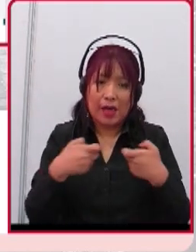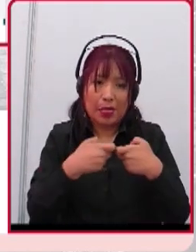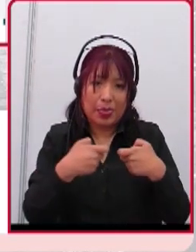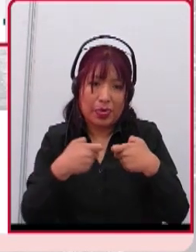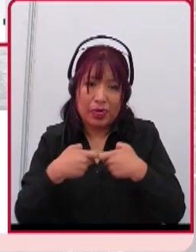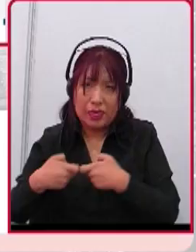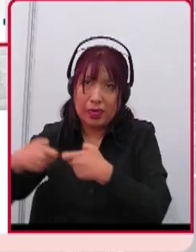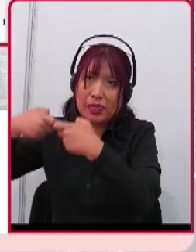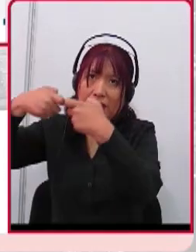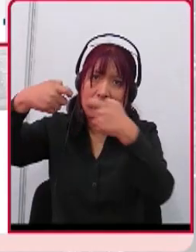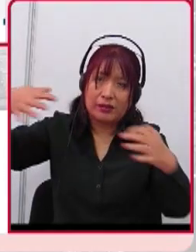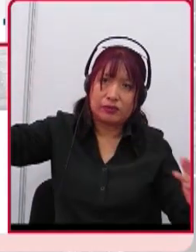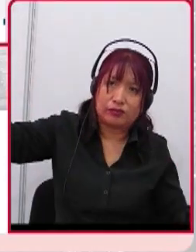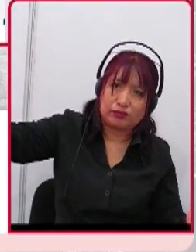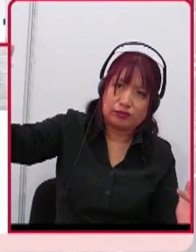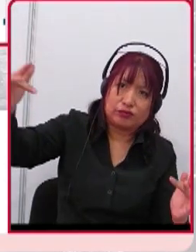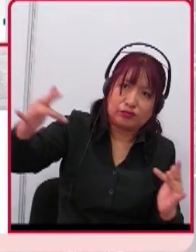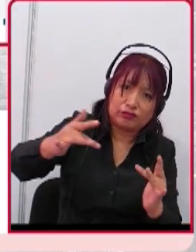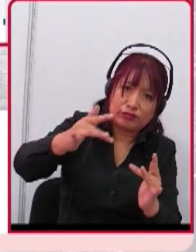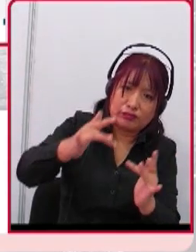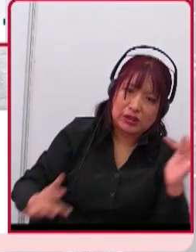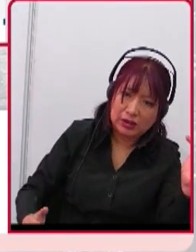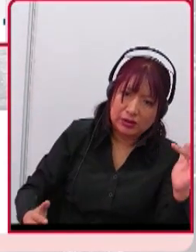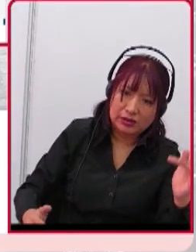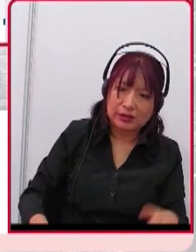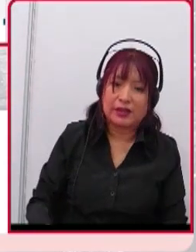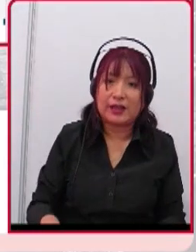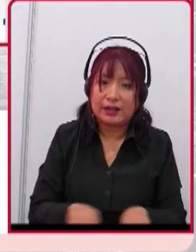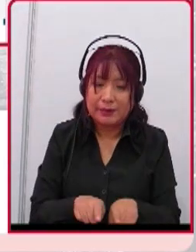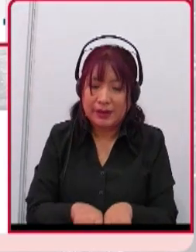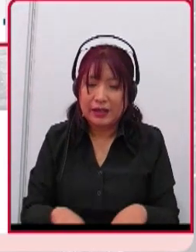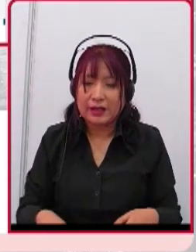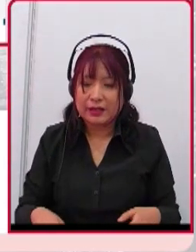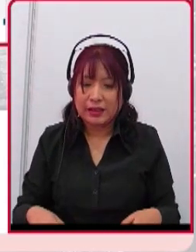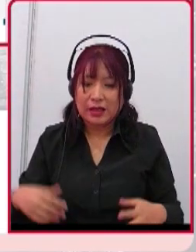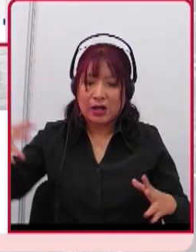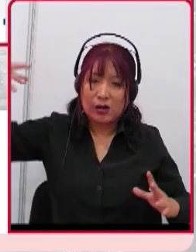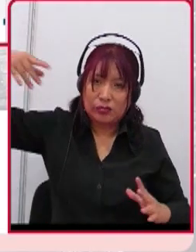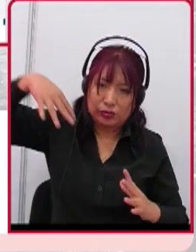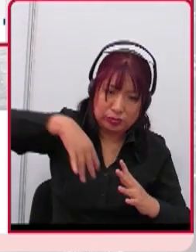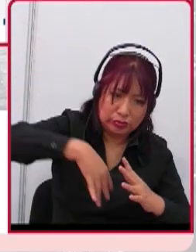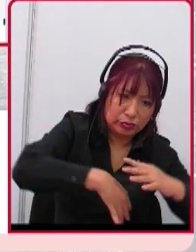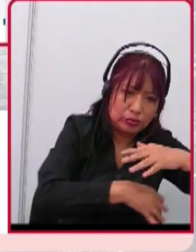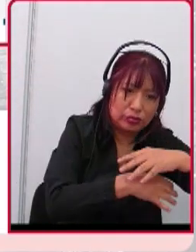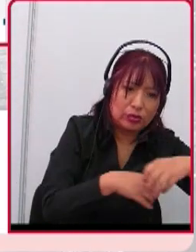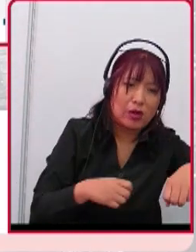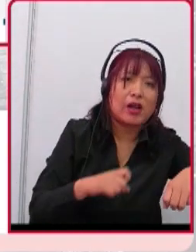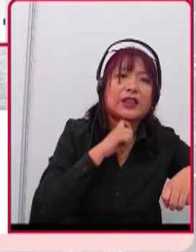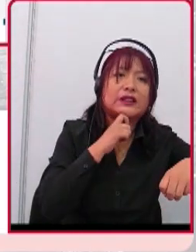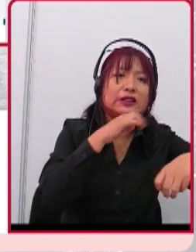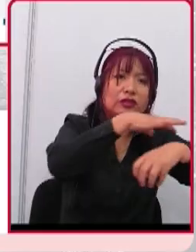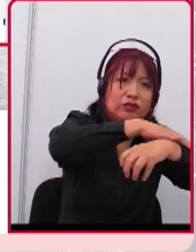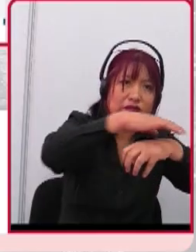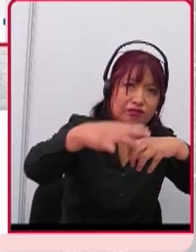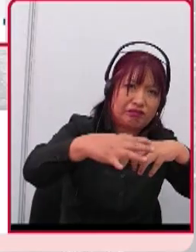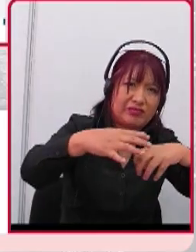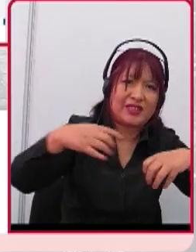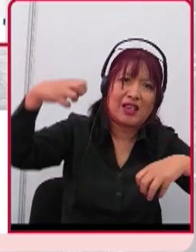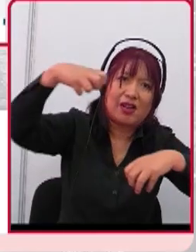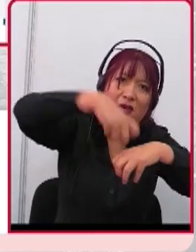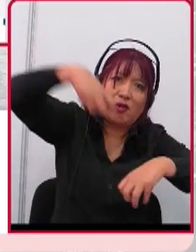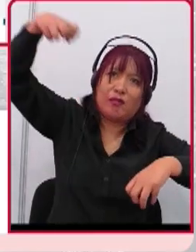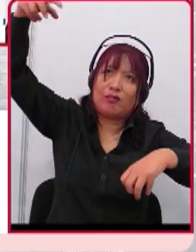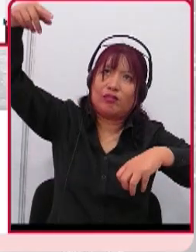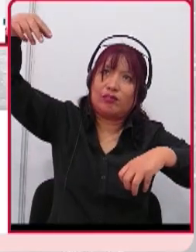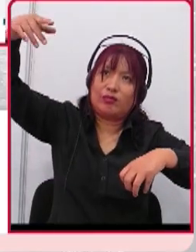los puntos que se estén requiriendo, e inclusive a la reflectancia que se tienen en estas paredes. Entonces, con ello es que se buscan o